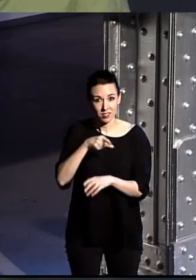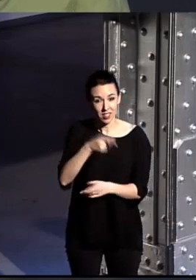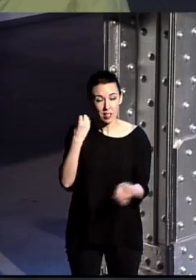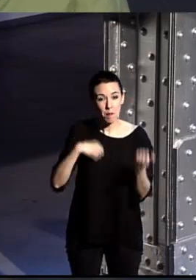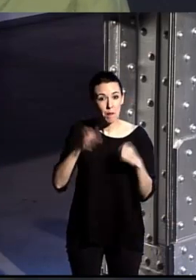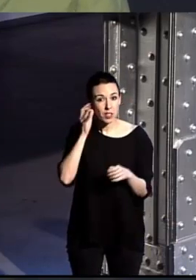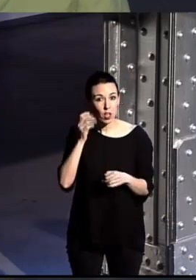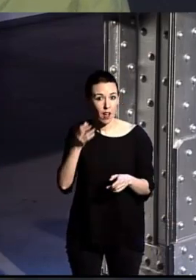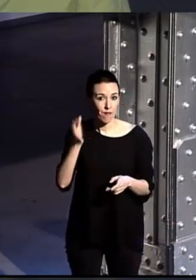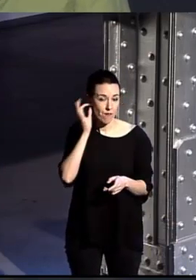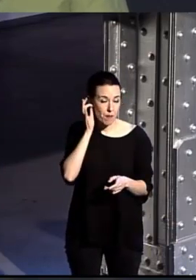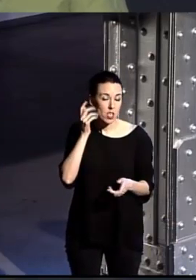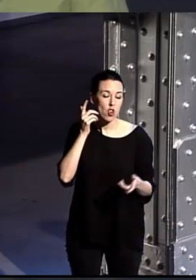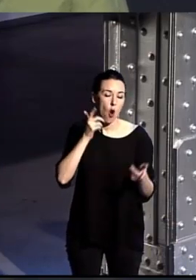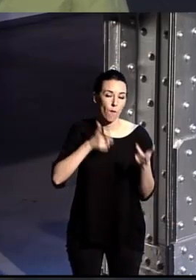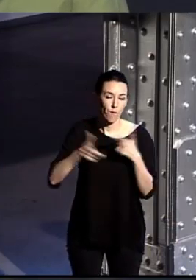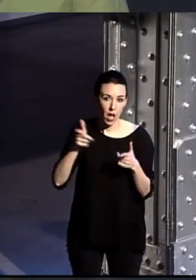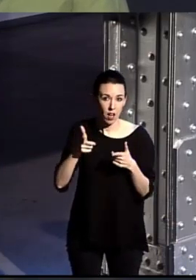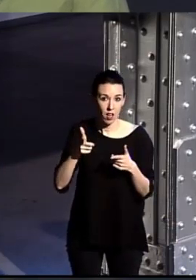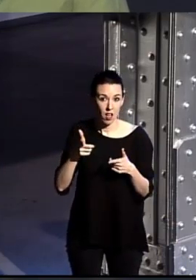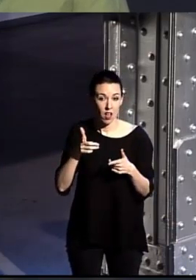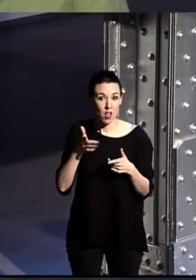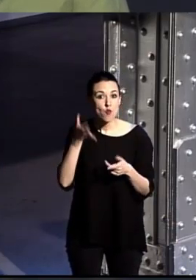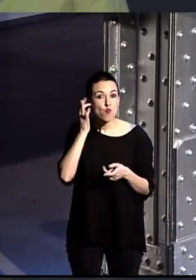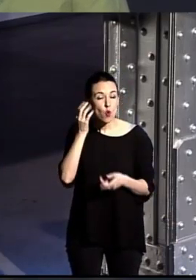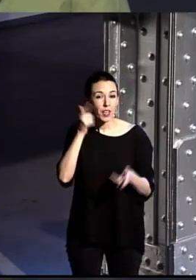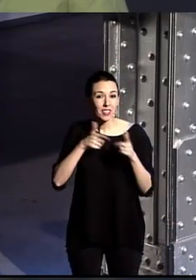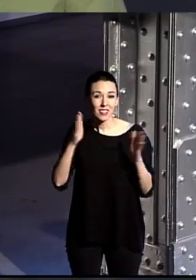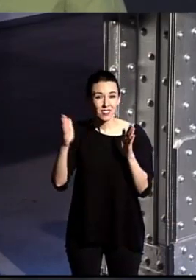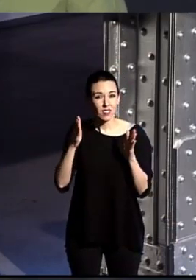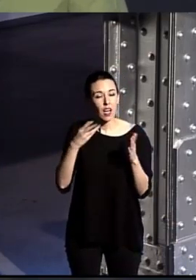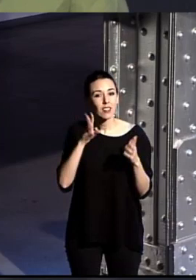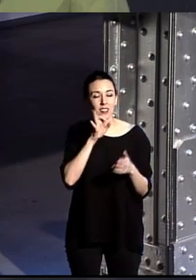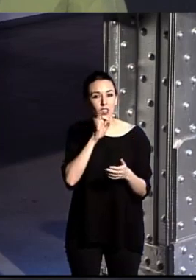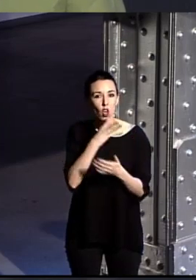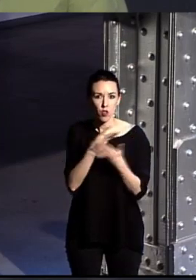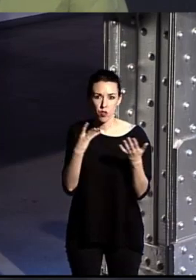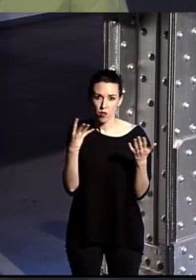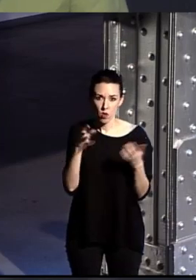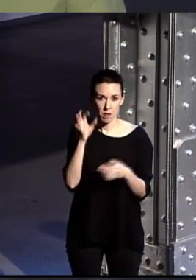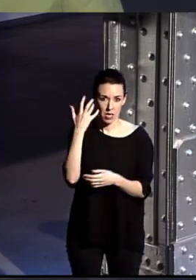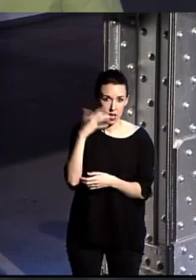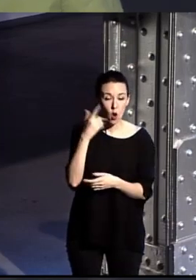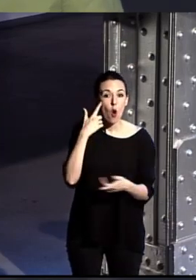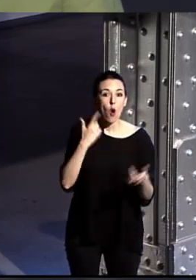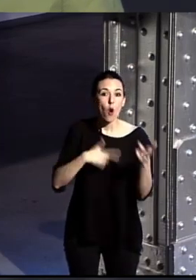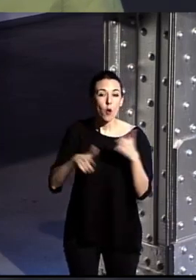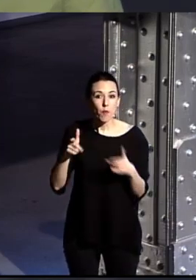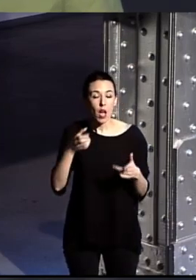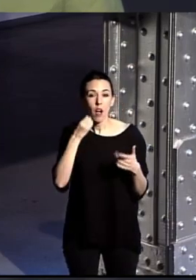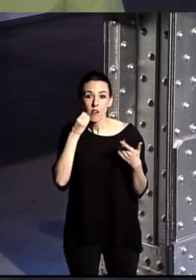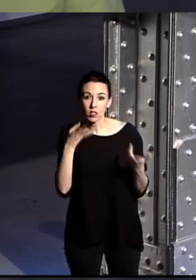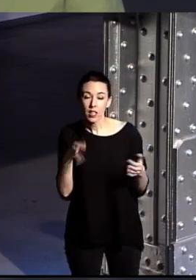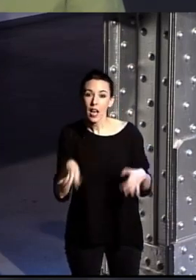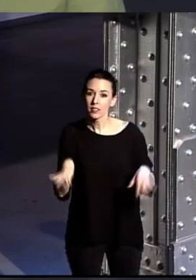personaje femenino que viaja. Las mujeres viajeras en el XIX eran, por supuesto, raras. Luego había 2 tipos de viaje. El viaje de buen tono también,